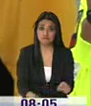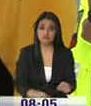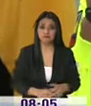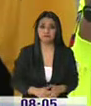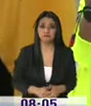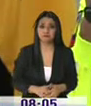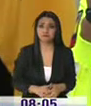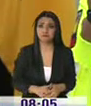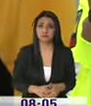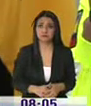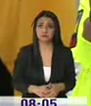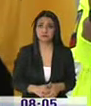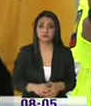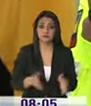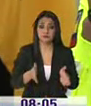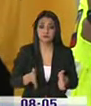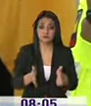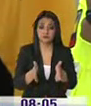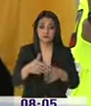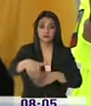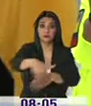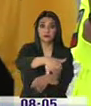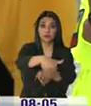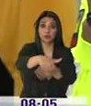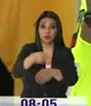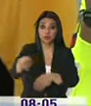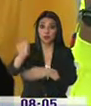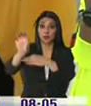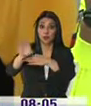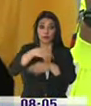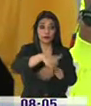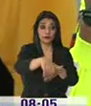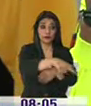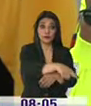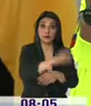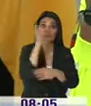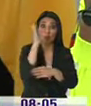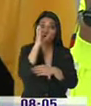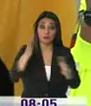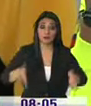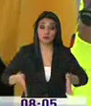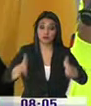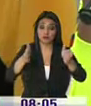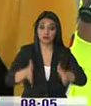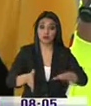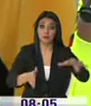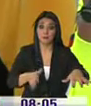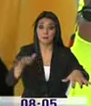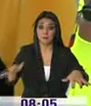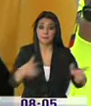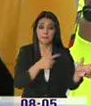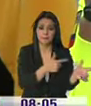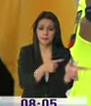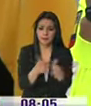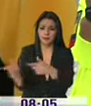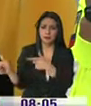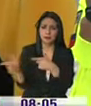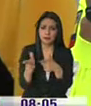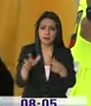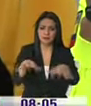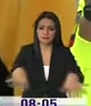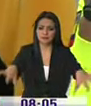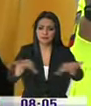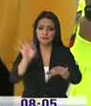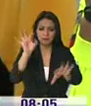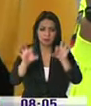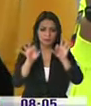Estaban de nuestro lado y de los dos costados de la carretera, ¿no es cierto? Entonces, luego de